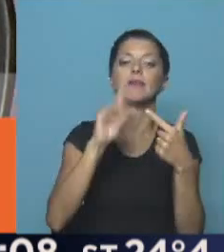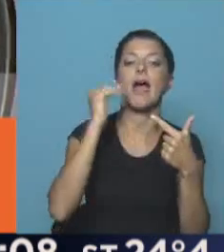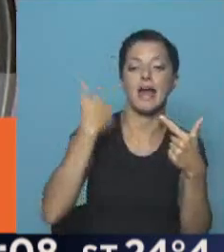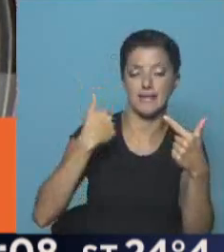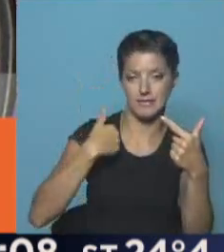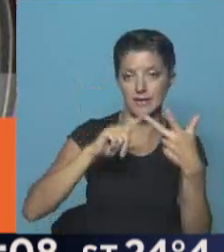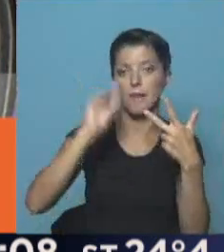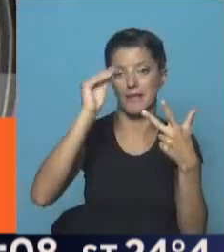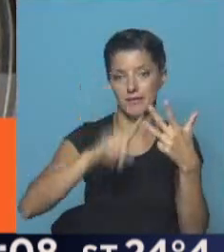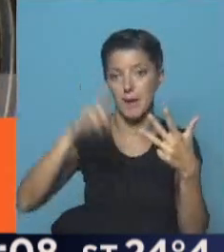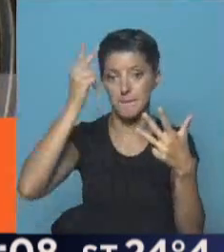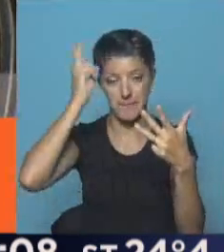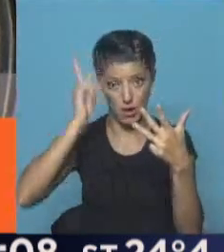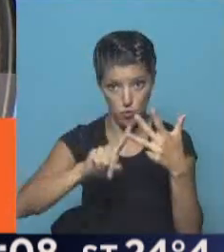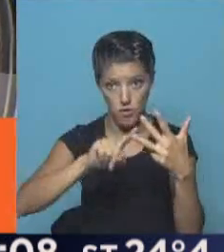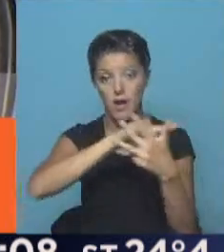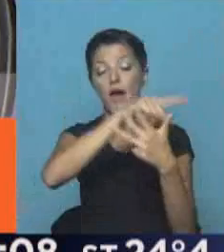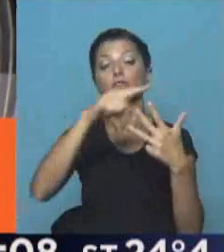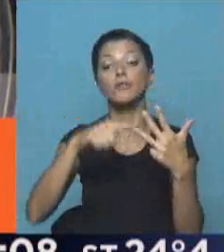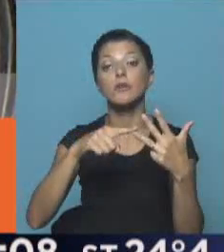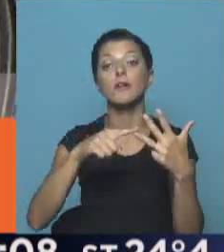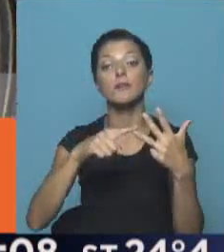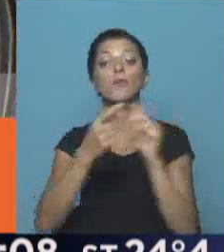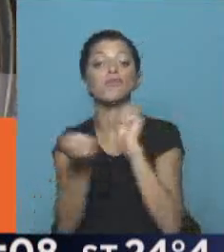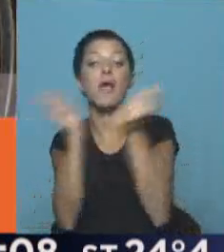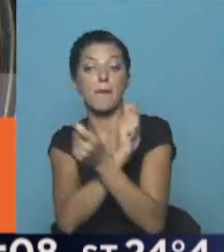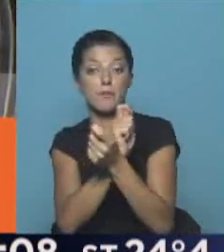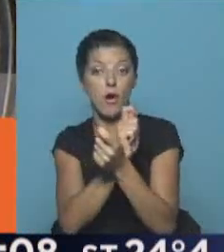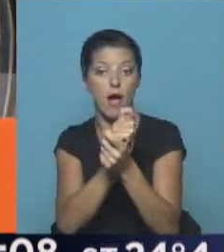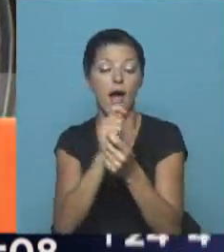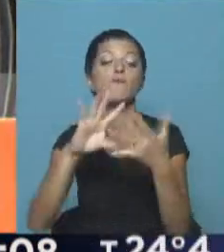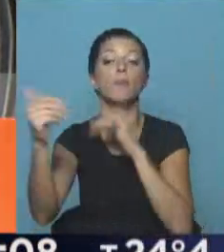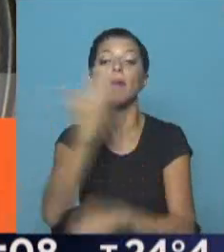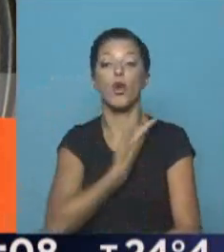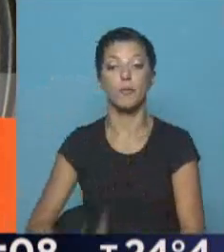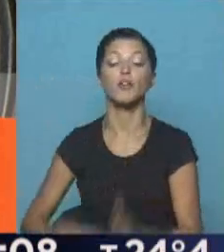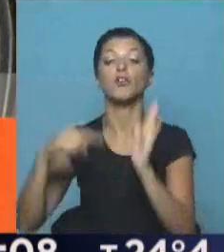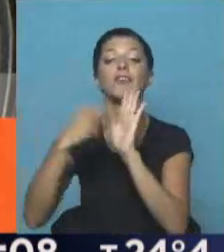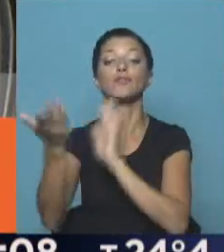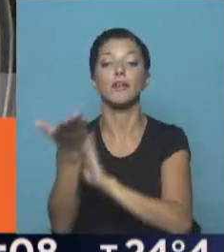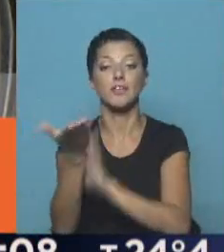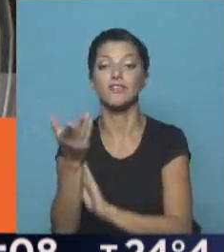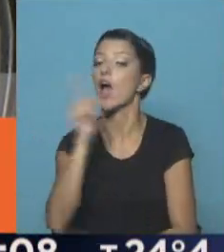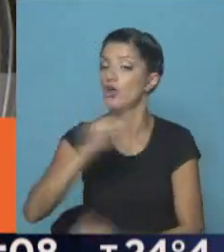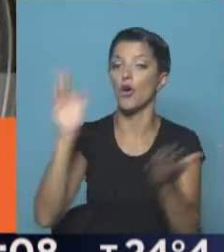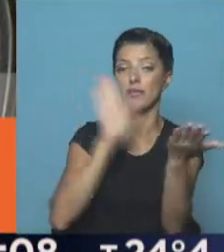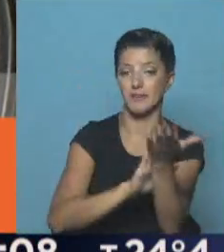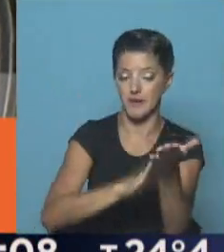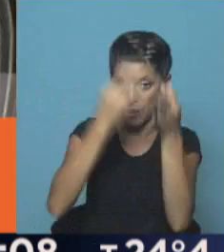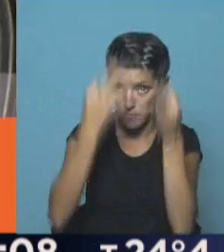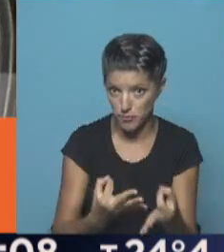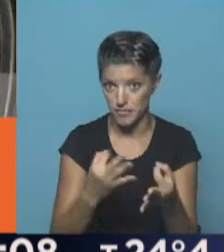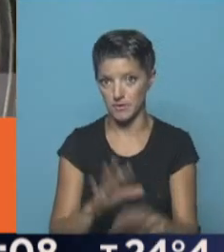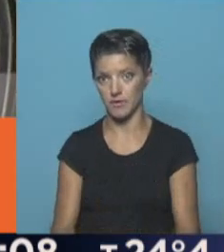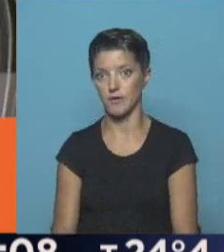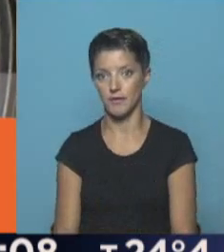Perú, a la ola de cambios hacia gobiernos de centro derecha o ya no de izquierda pura y más concentrada